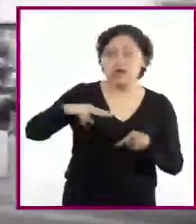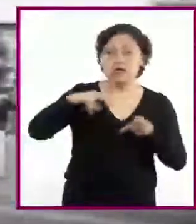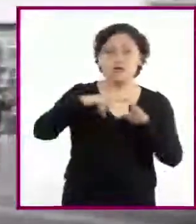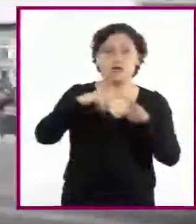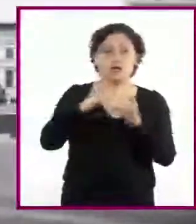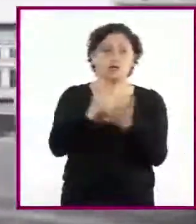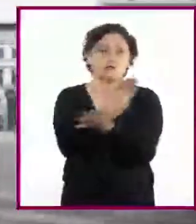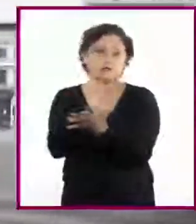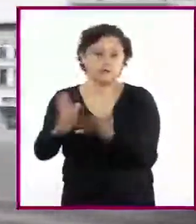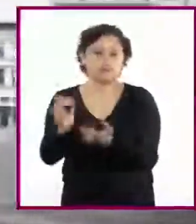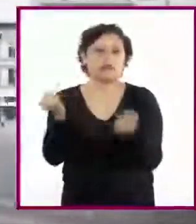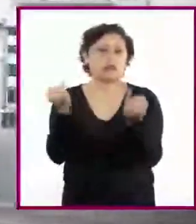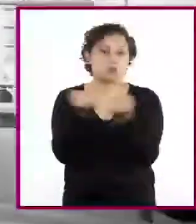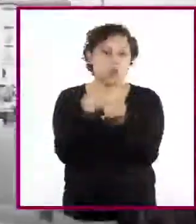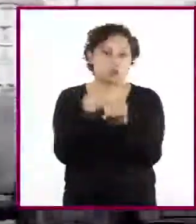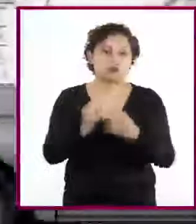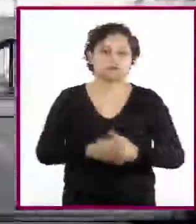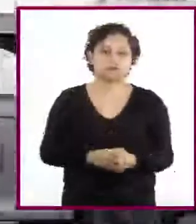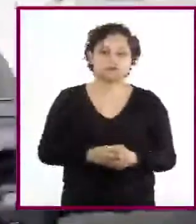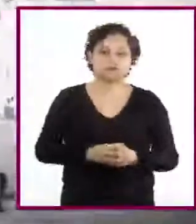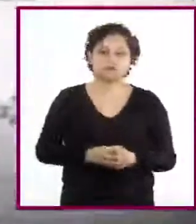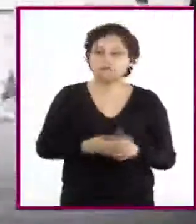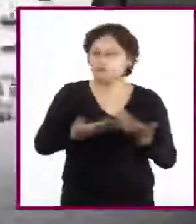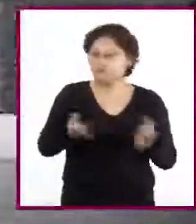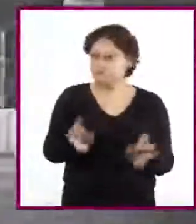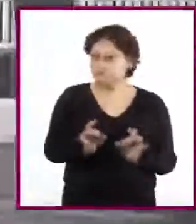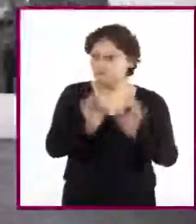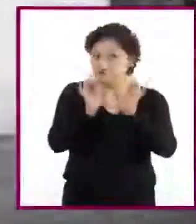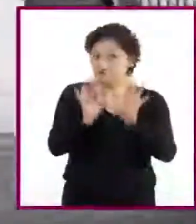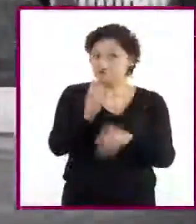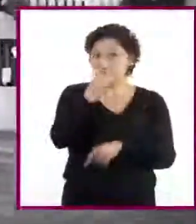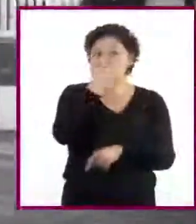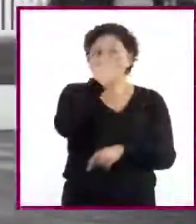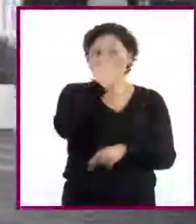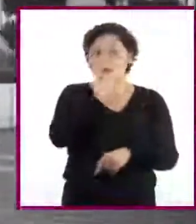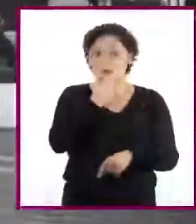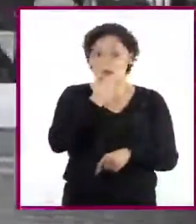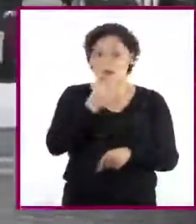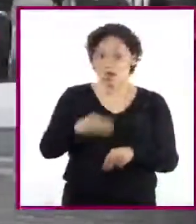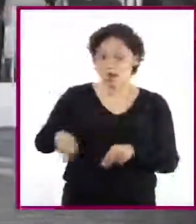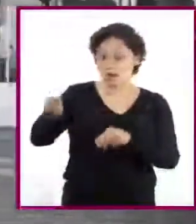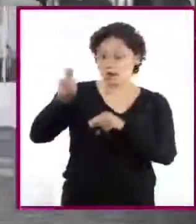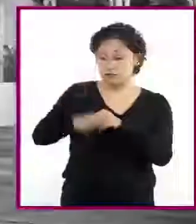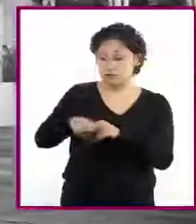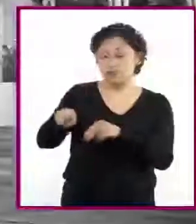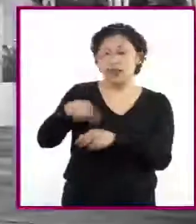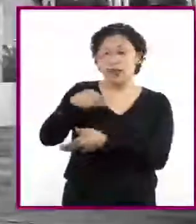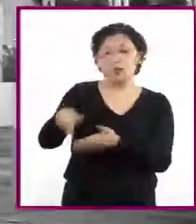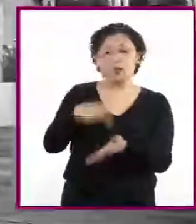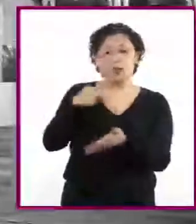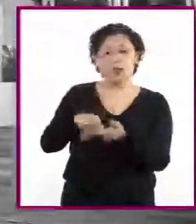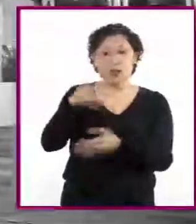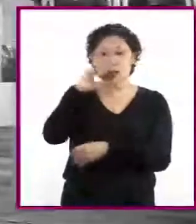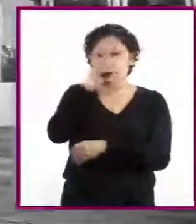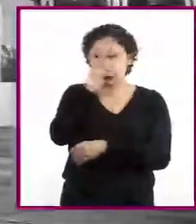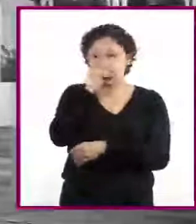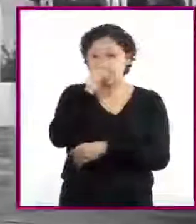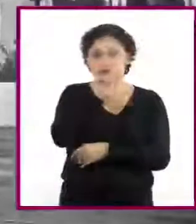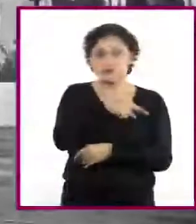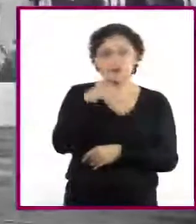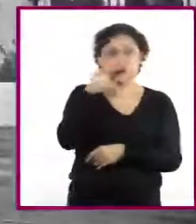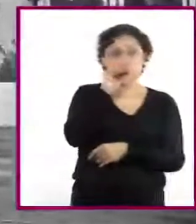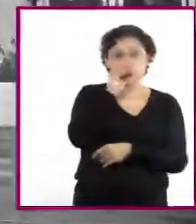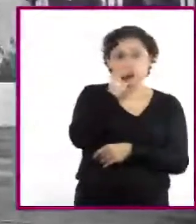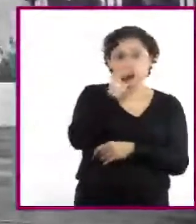espacios distintos. Podía suceder que un blanco se sentase en el espacio reservado para los negros, pero estos no podían de